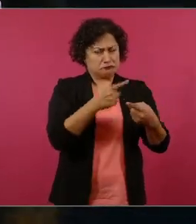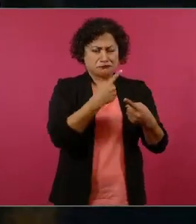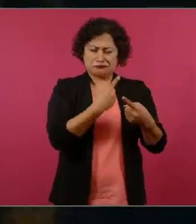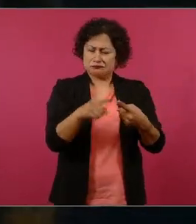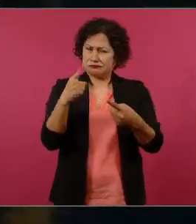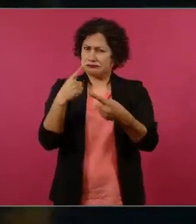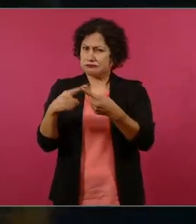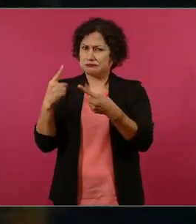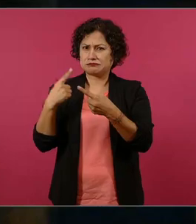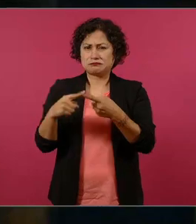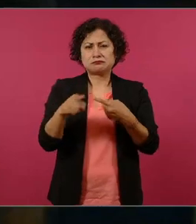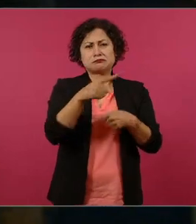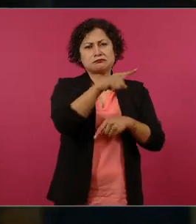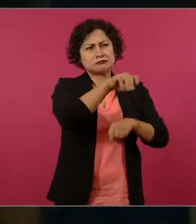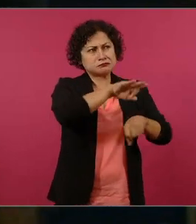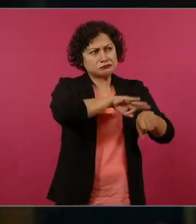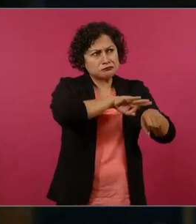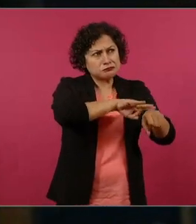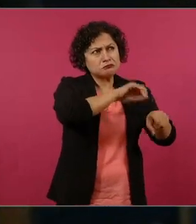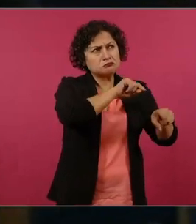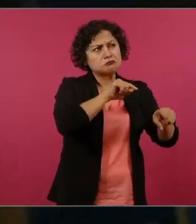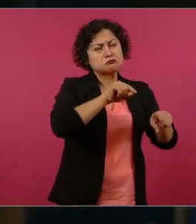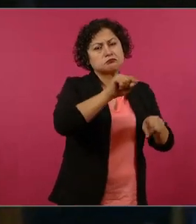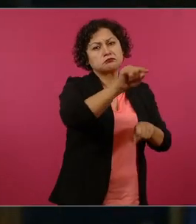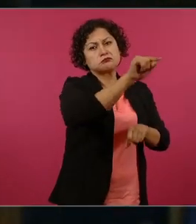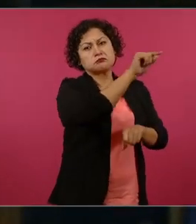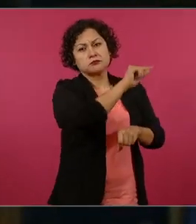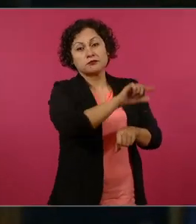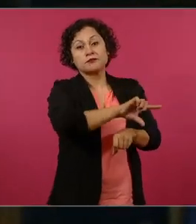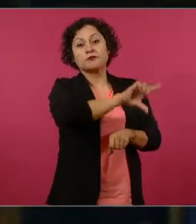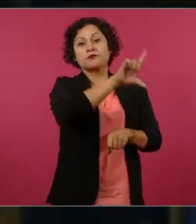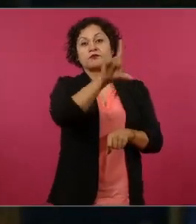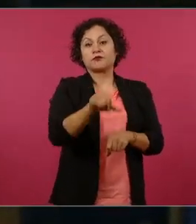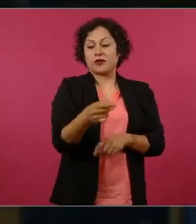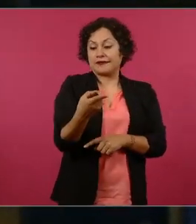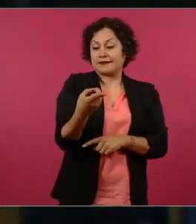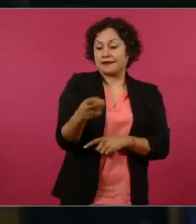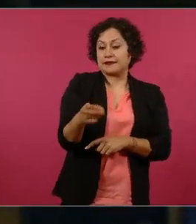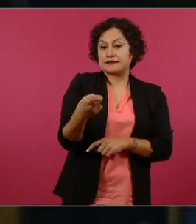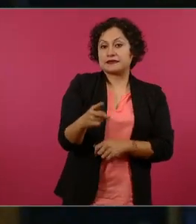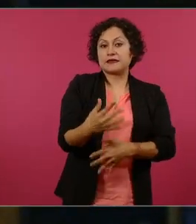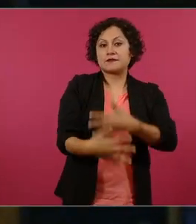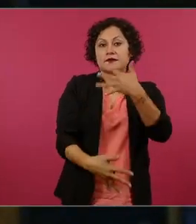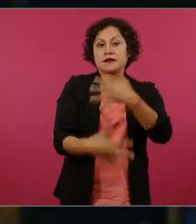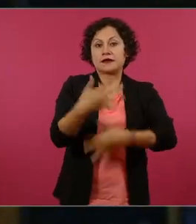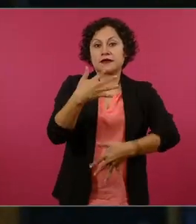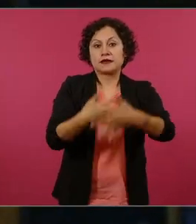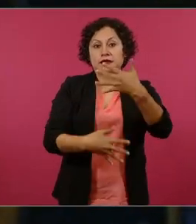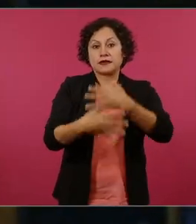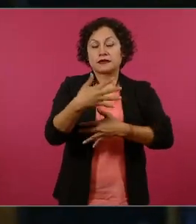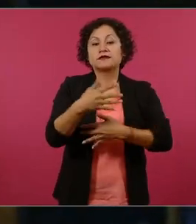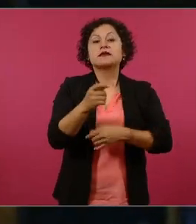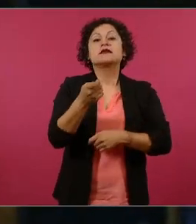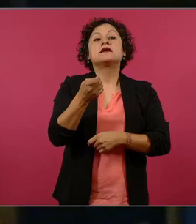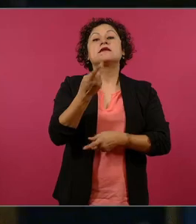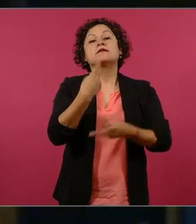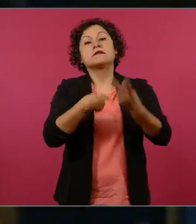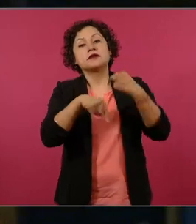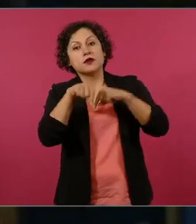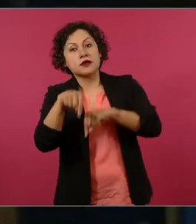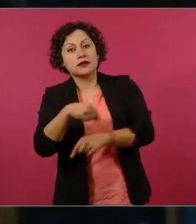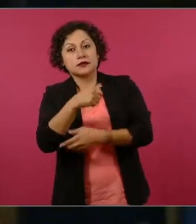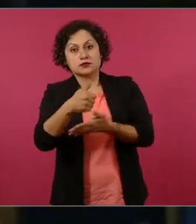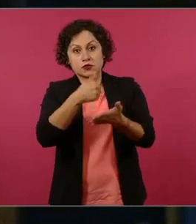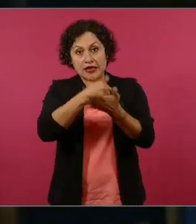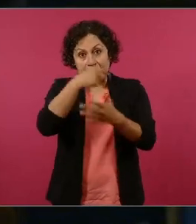pueblo en Farmacias de San Martín y en diciembre 15 se acudió aquí Se vinieron a las la ciudad de México para presentar